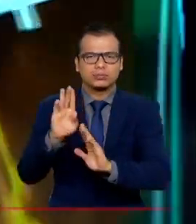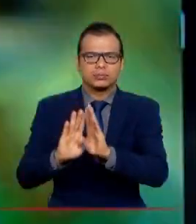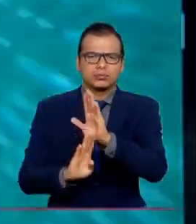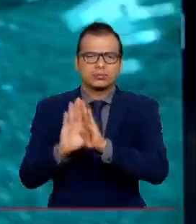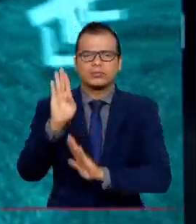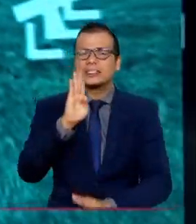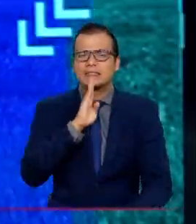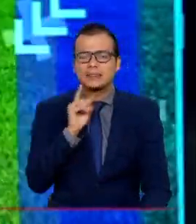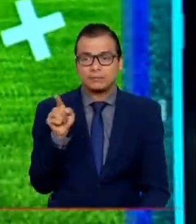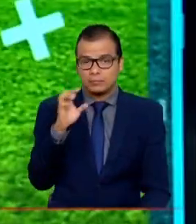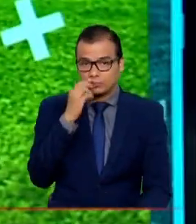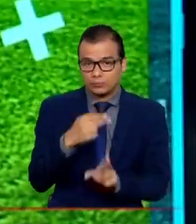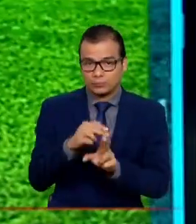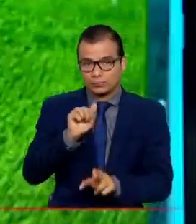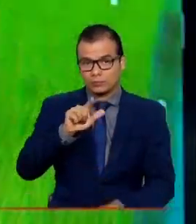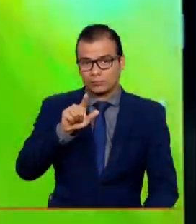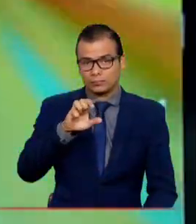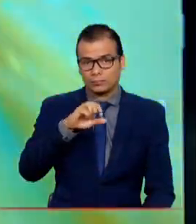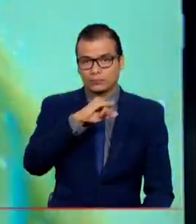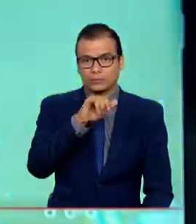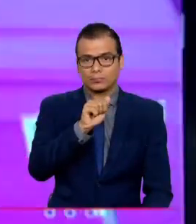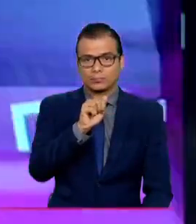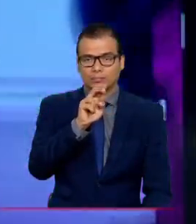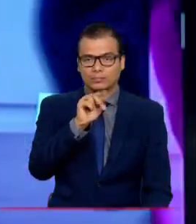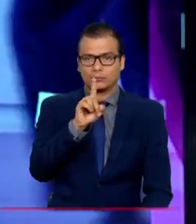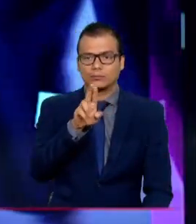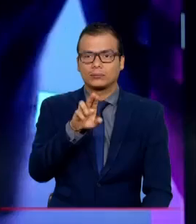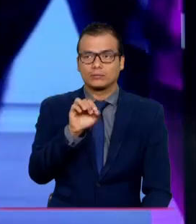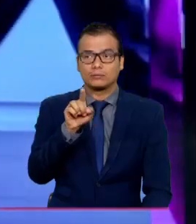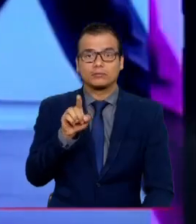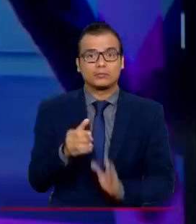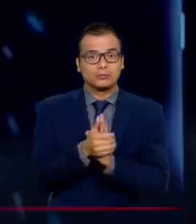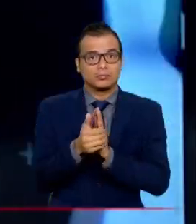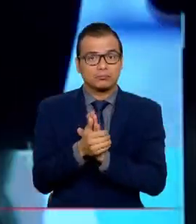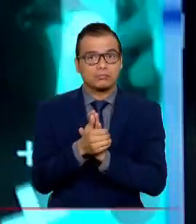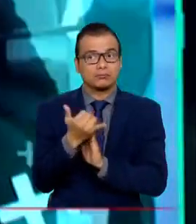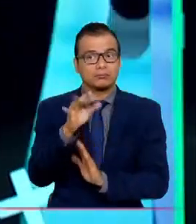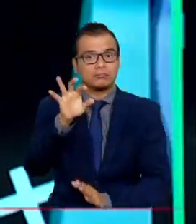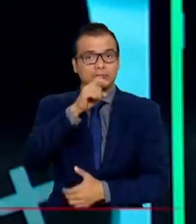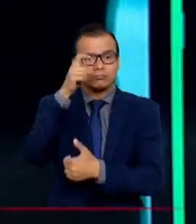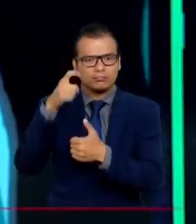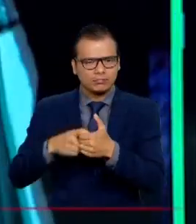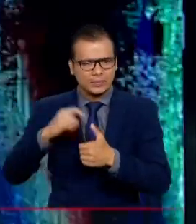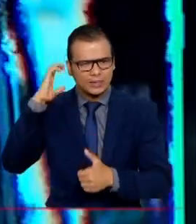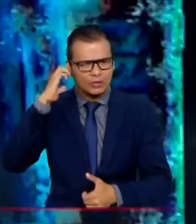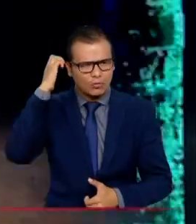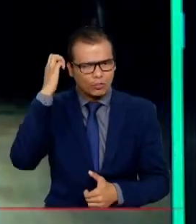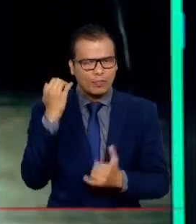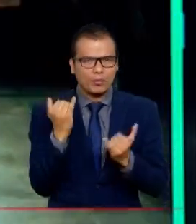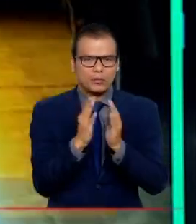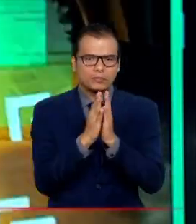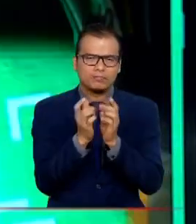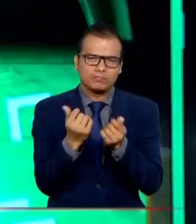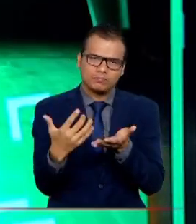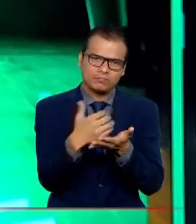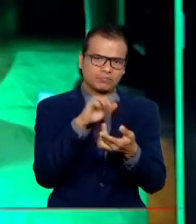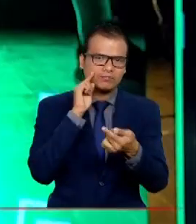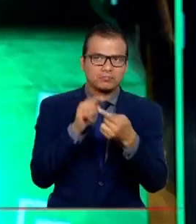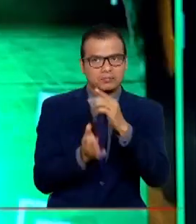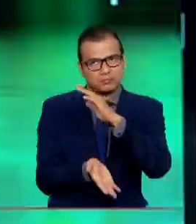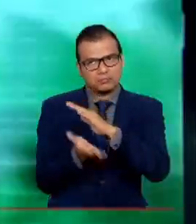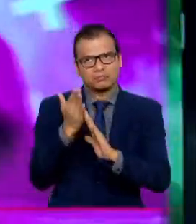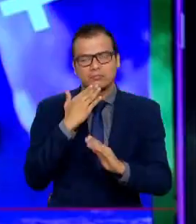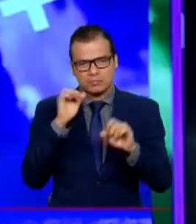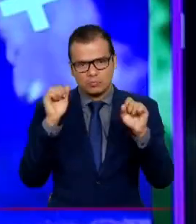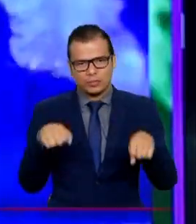es Alejandro Muñoz, que con su talento consiguió una oportunidad para ir al fútbol europeo, pero está buscando recursos para poder